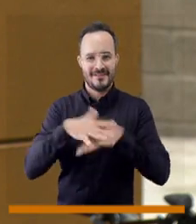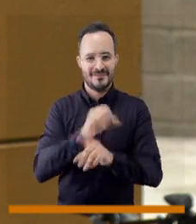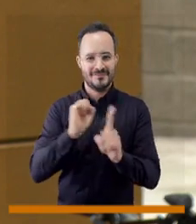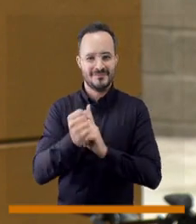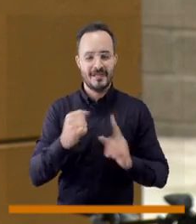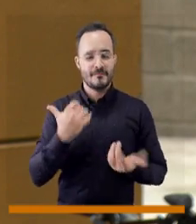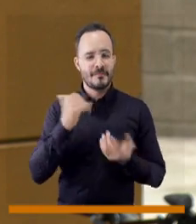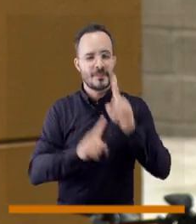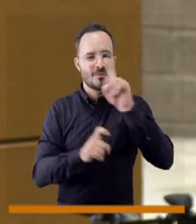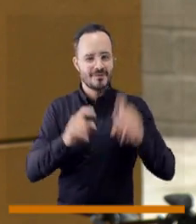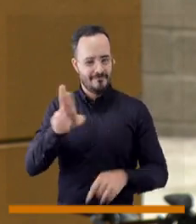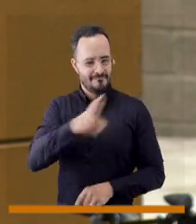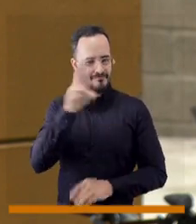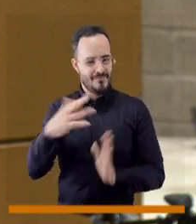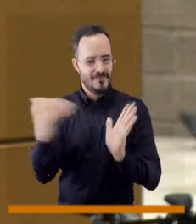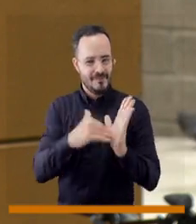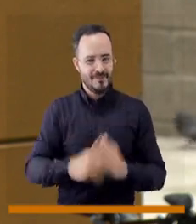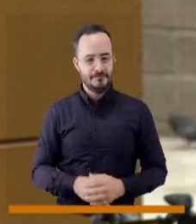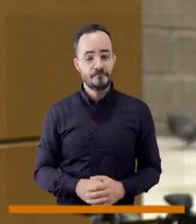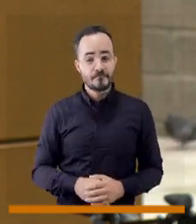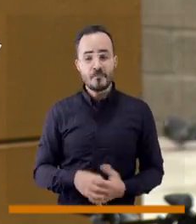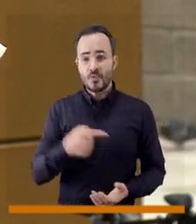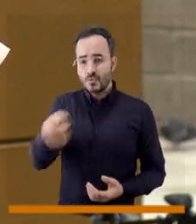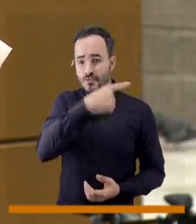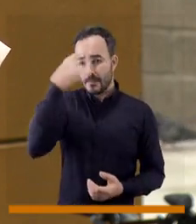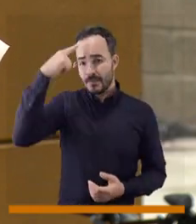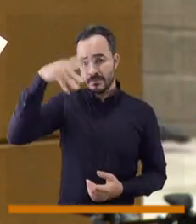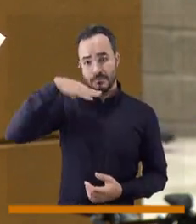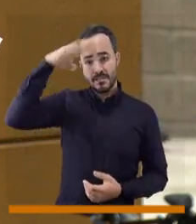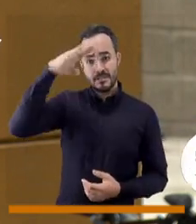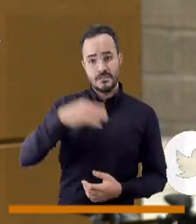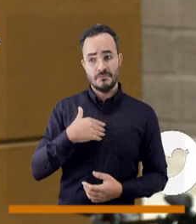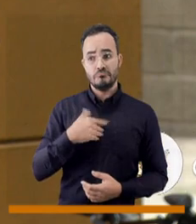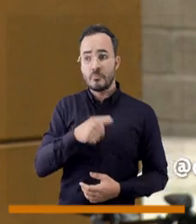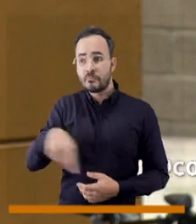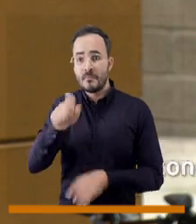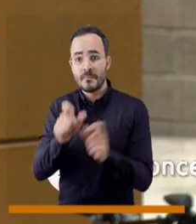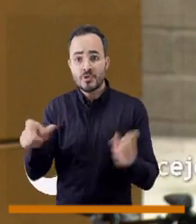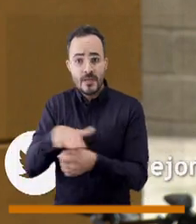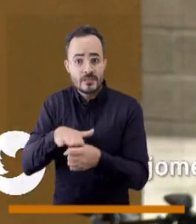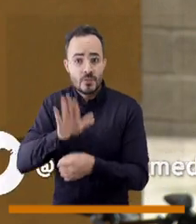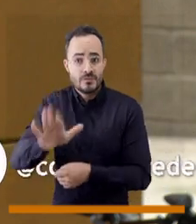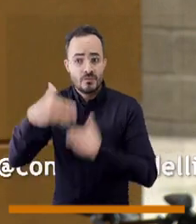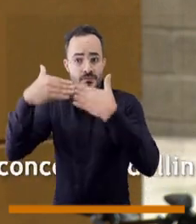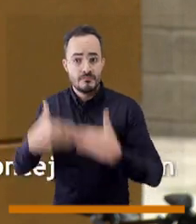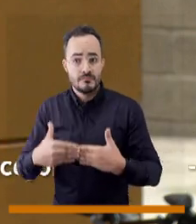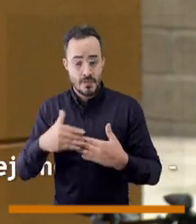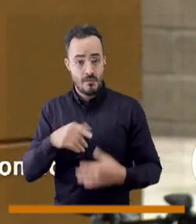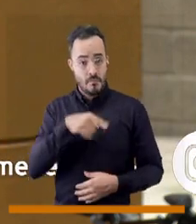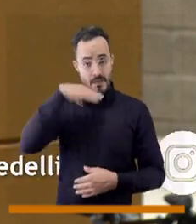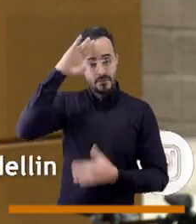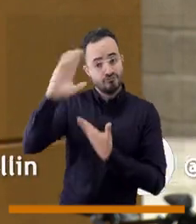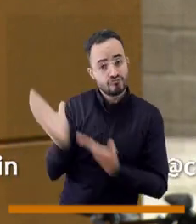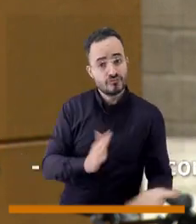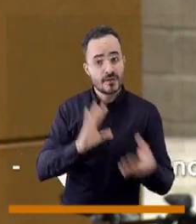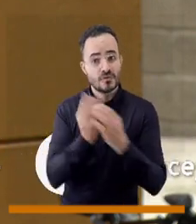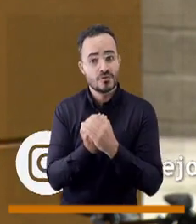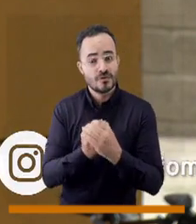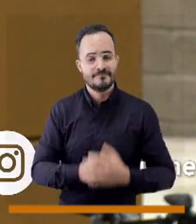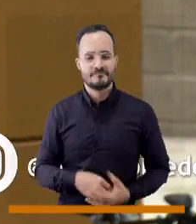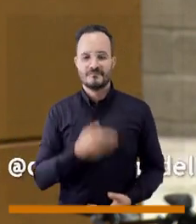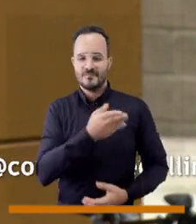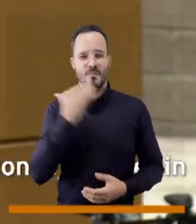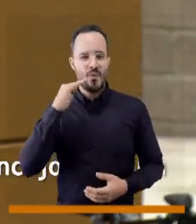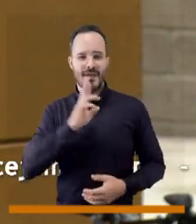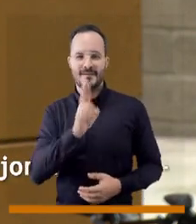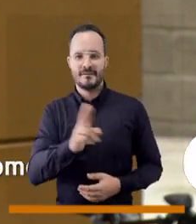activos en nuestras redes sociales a la pregunta del día de hoy, que se la recuerdo. ¿Crees que Medellín es incluyente con las personas en condición de